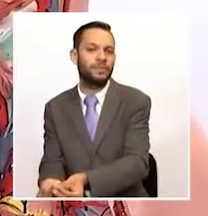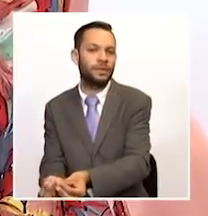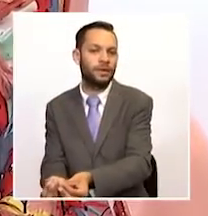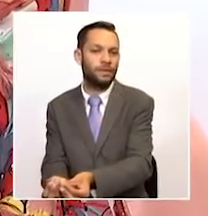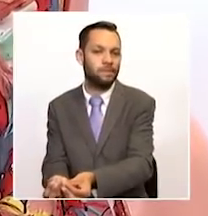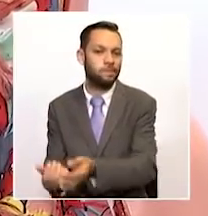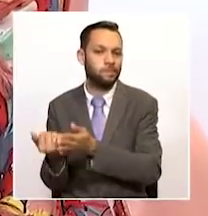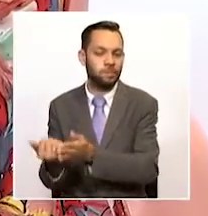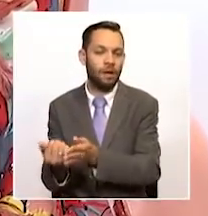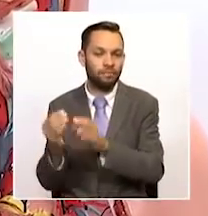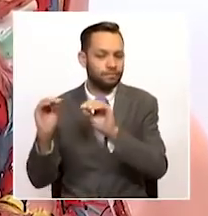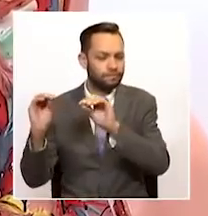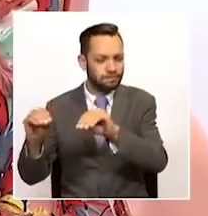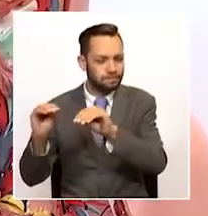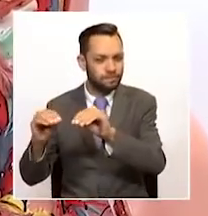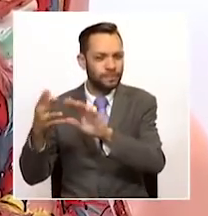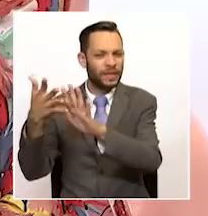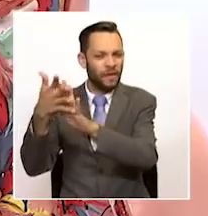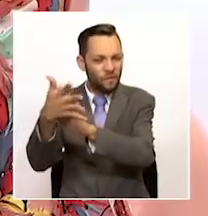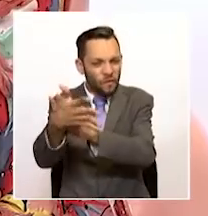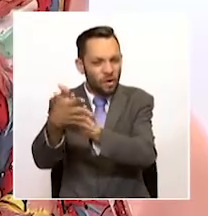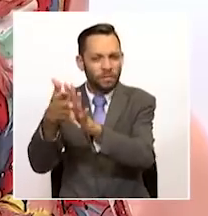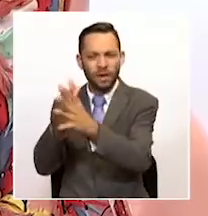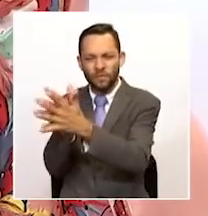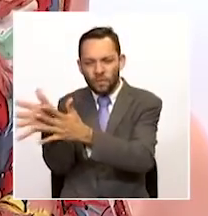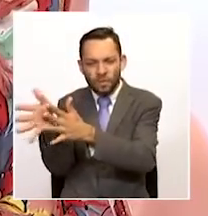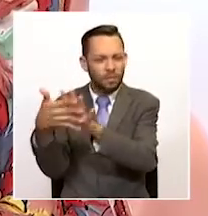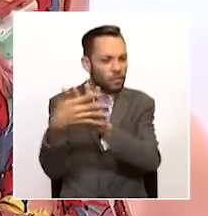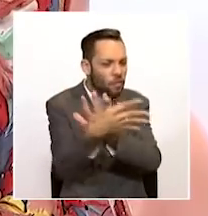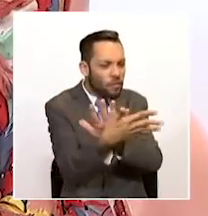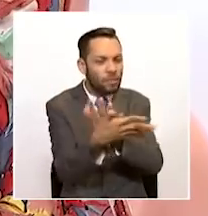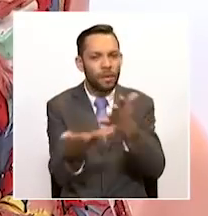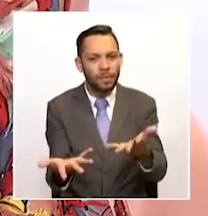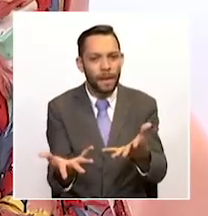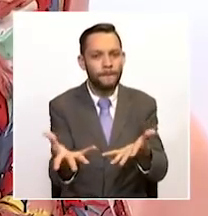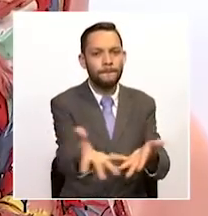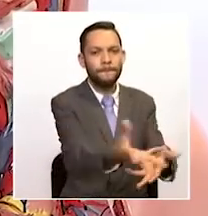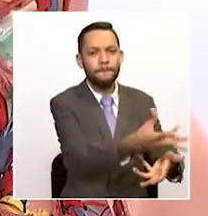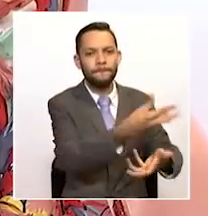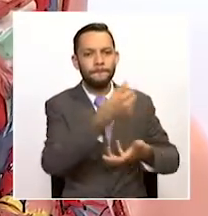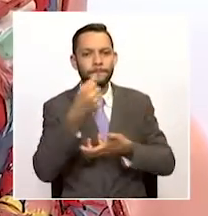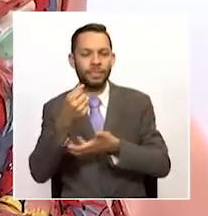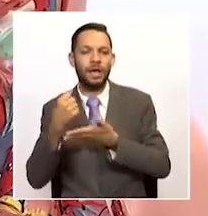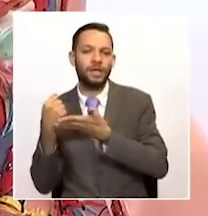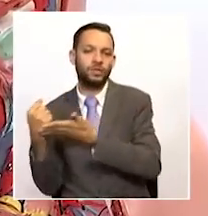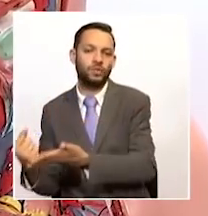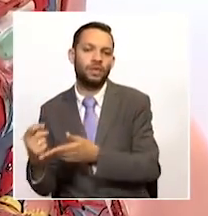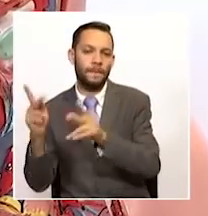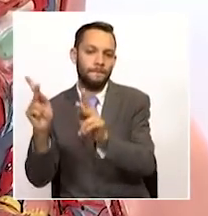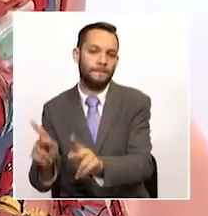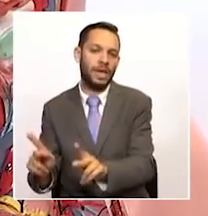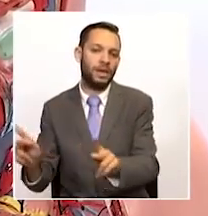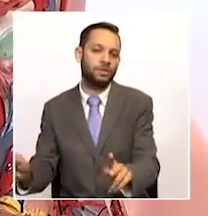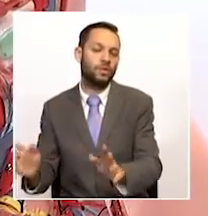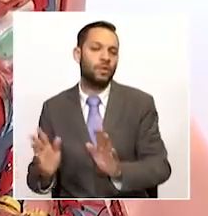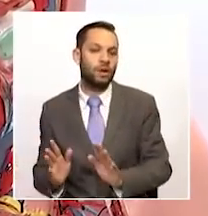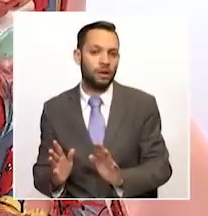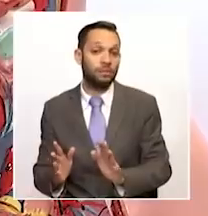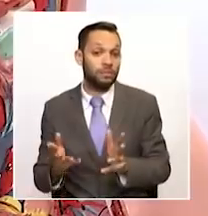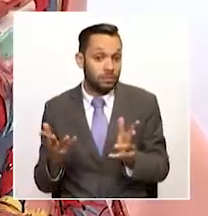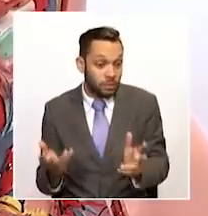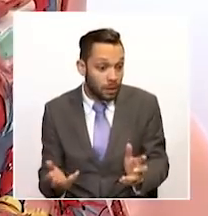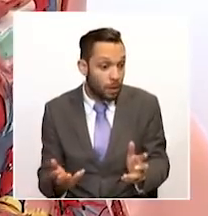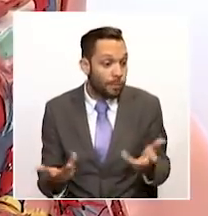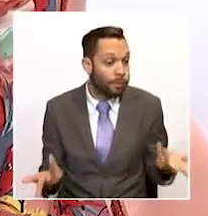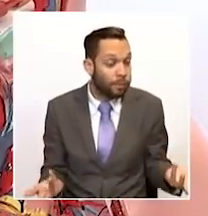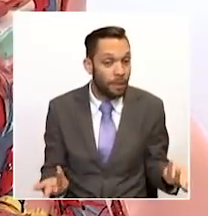hacer academia y para buscar recursos para ayudarle a las personas que no han podido llegar